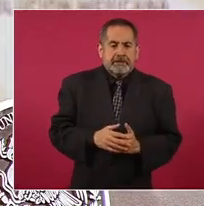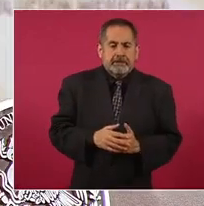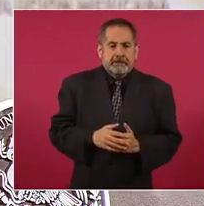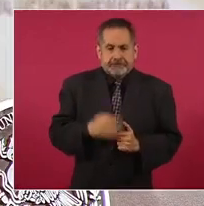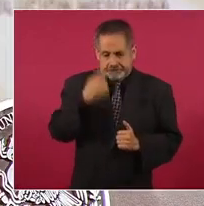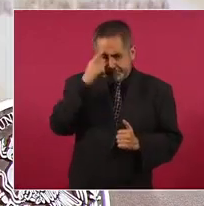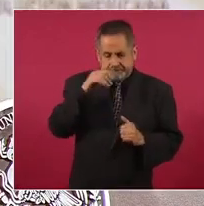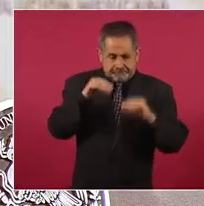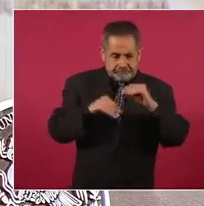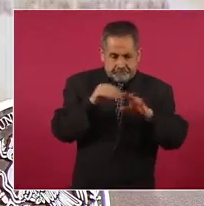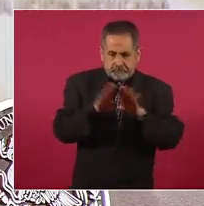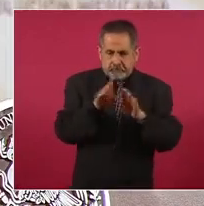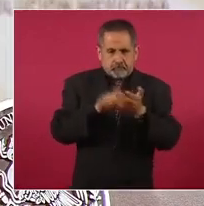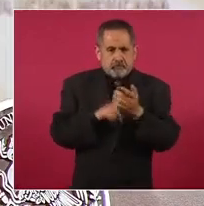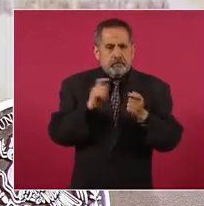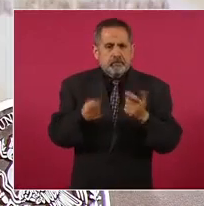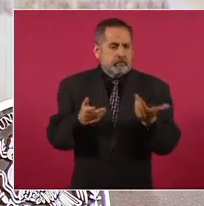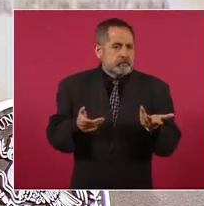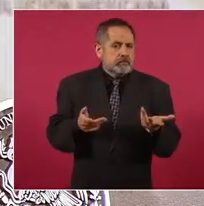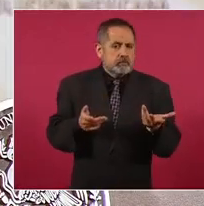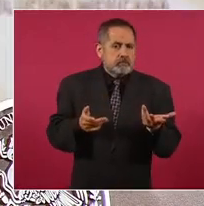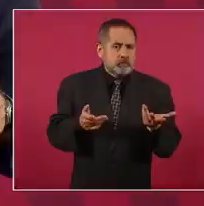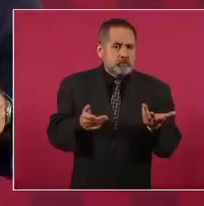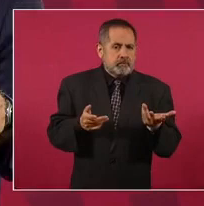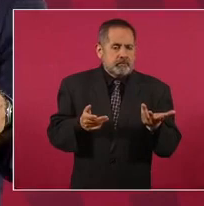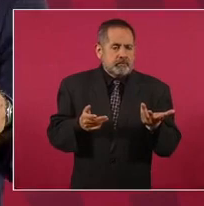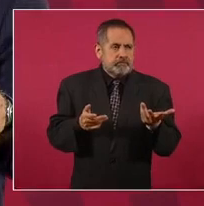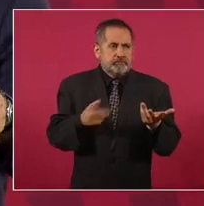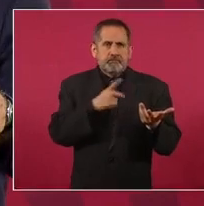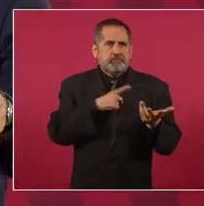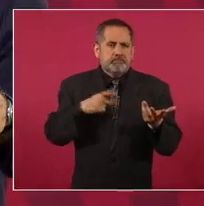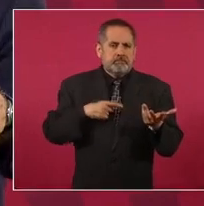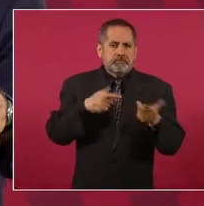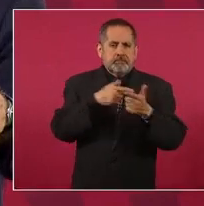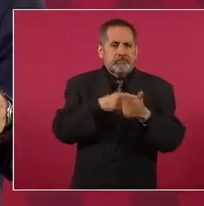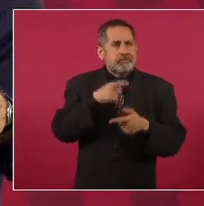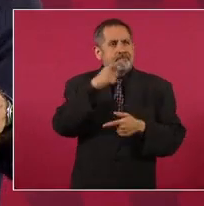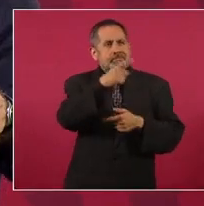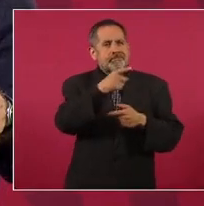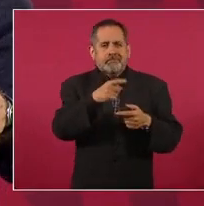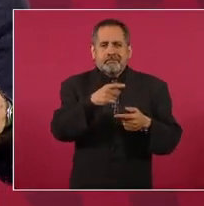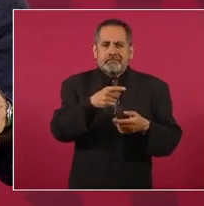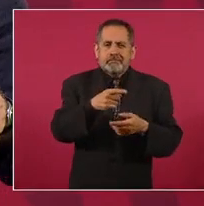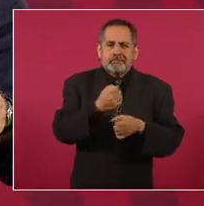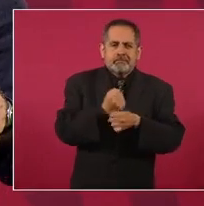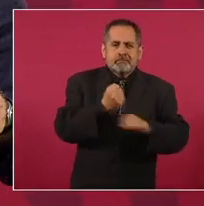para que no se permita la venta de armas